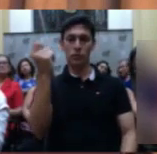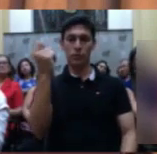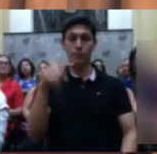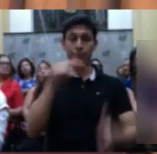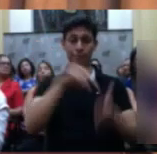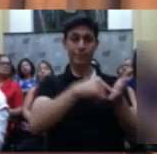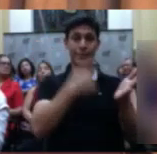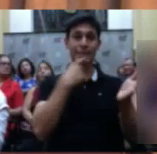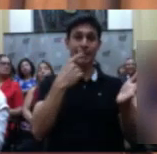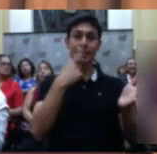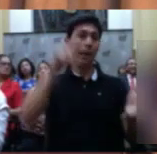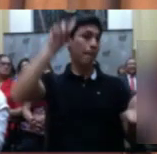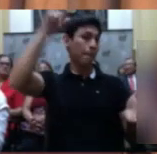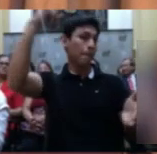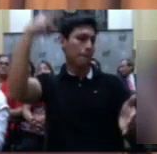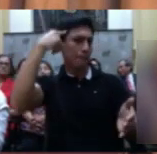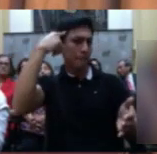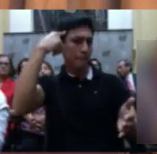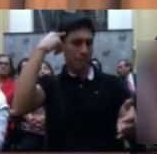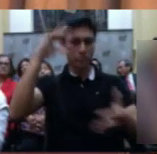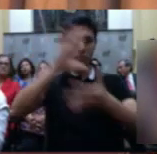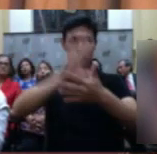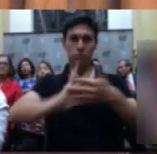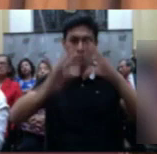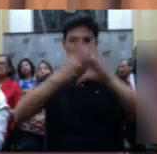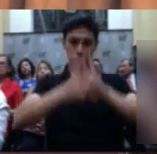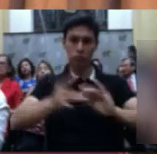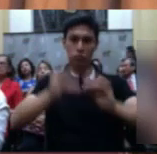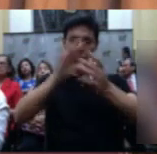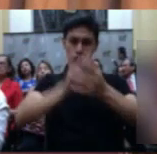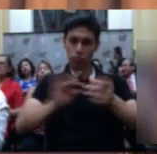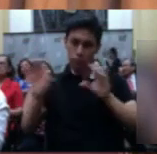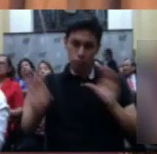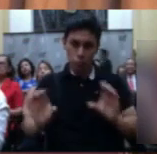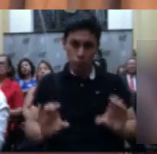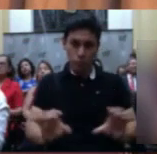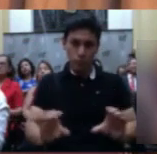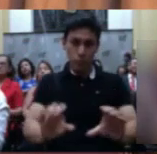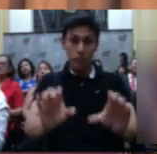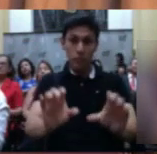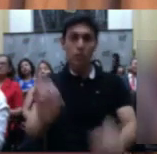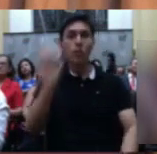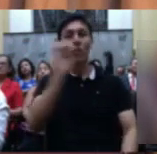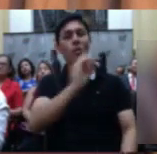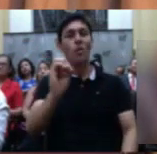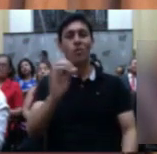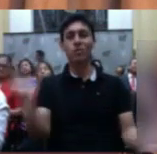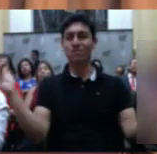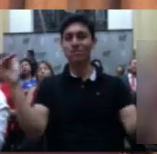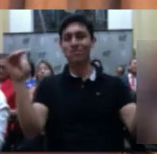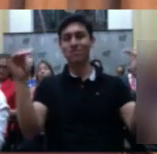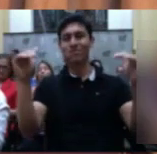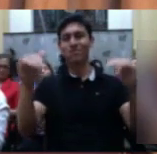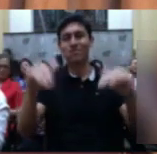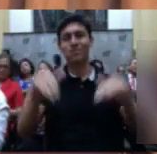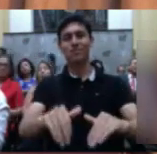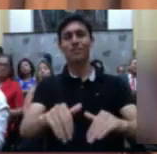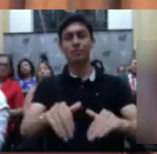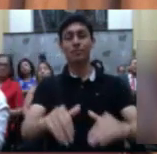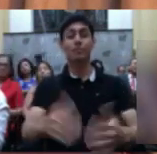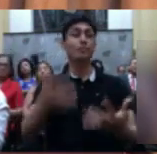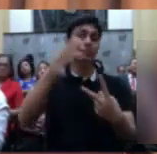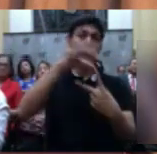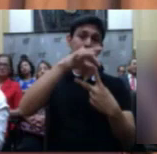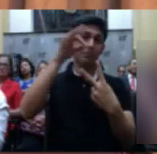la política es la historia que se está haciendo o que se está deshaciendo. Hay